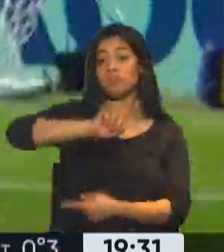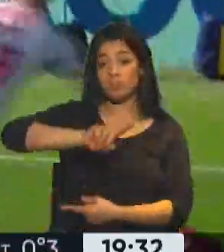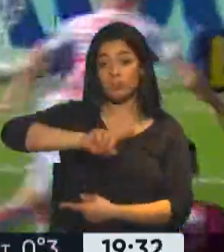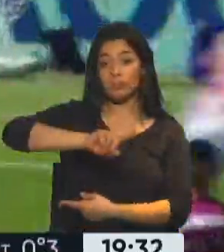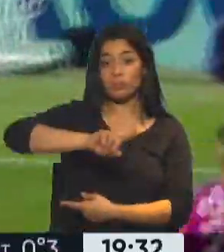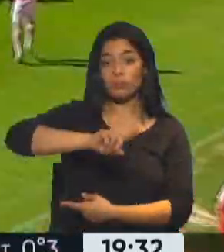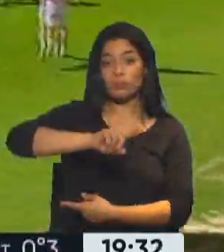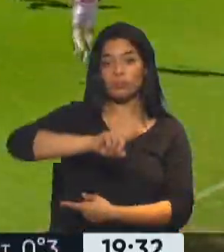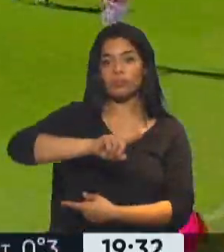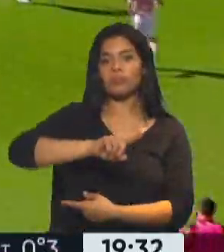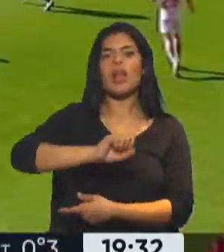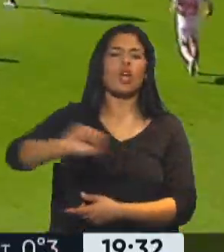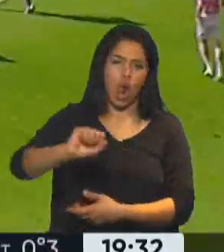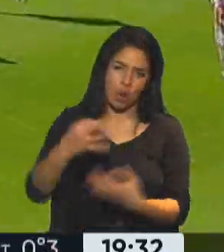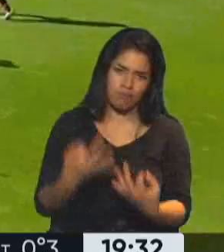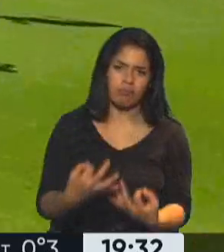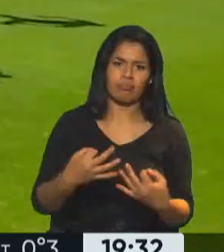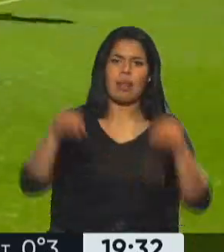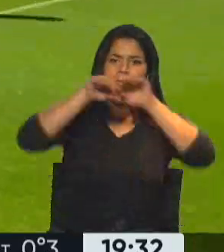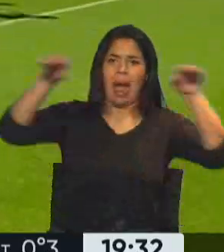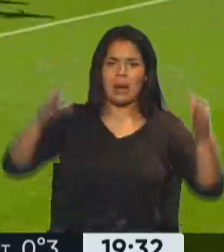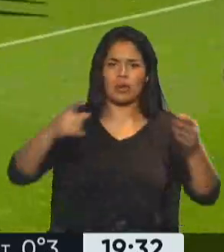y definición perfecta por arriba del arquero.